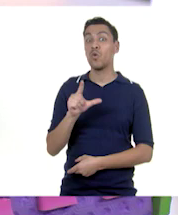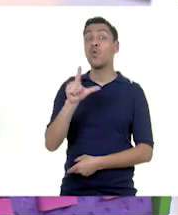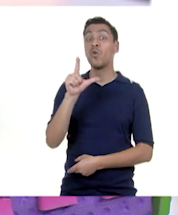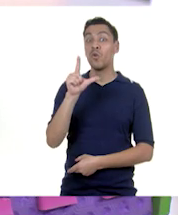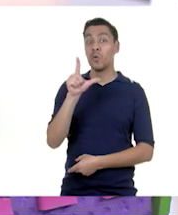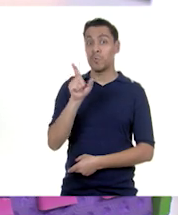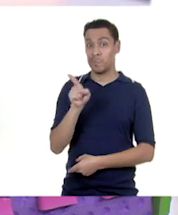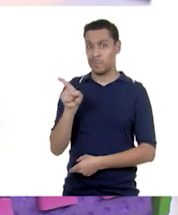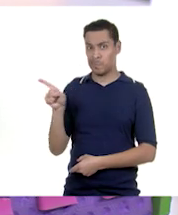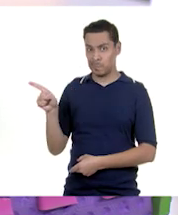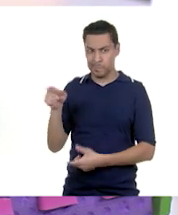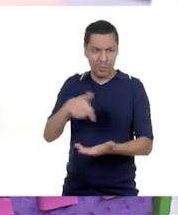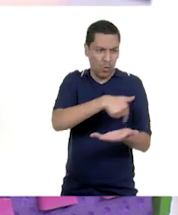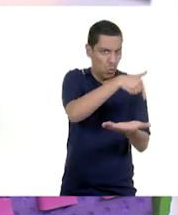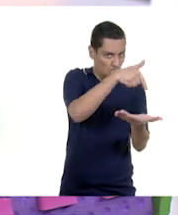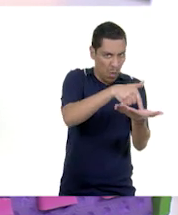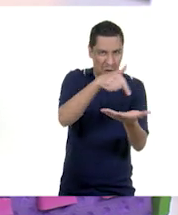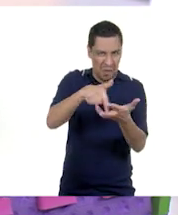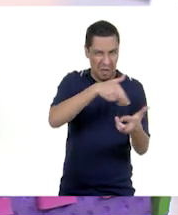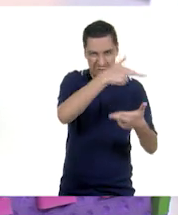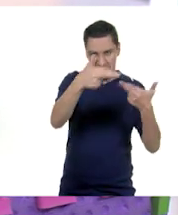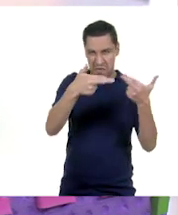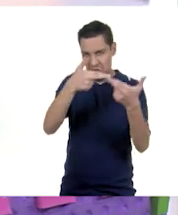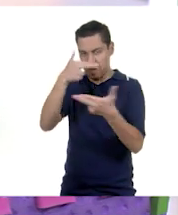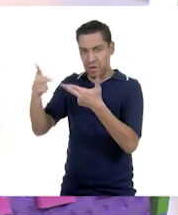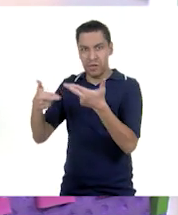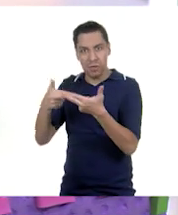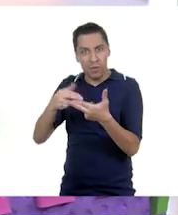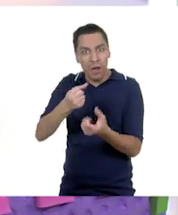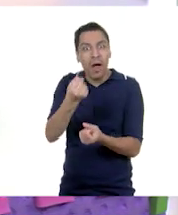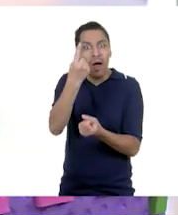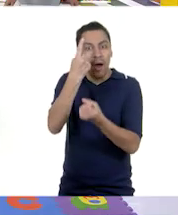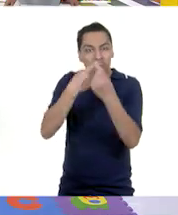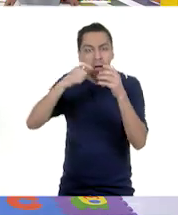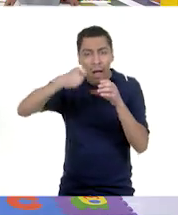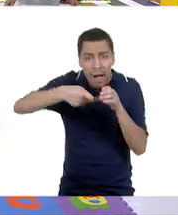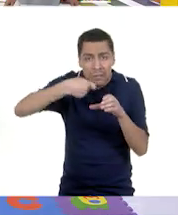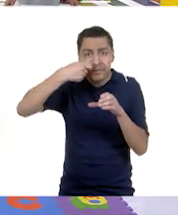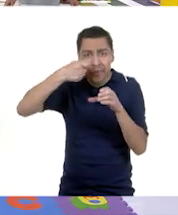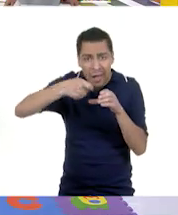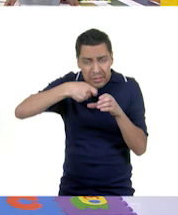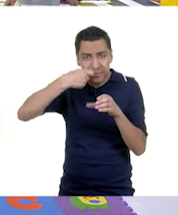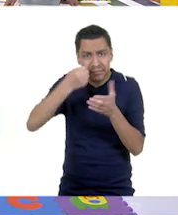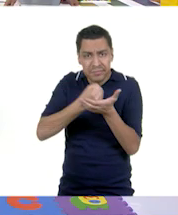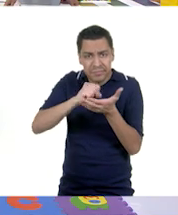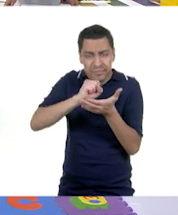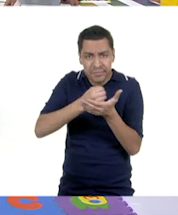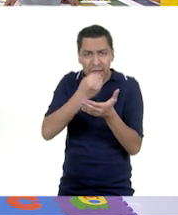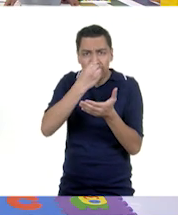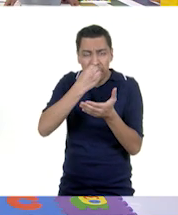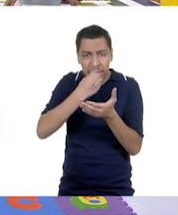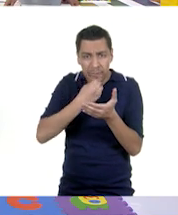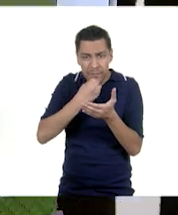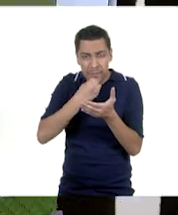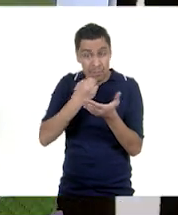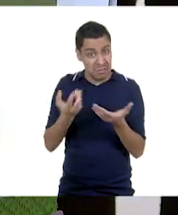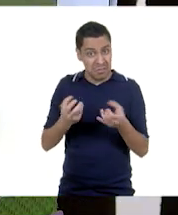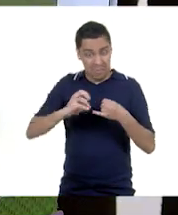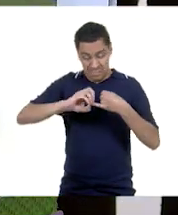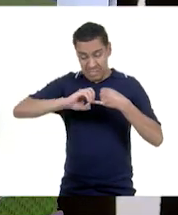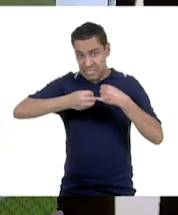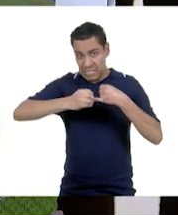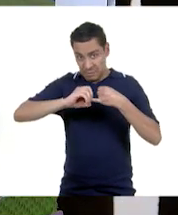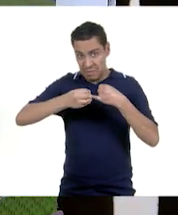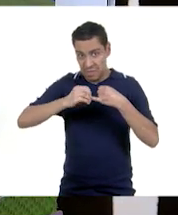que en algunas regiones las personas la consumen, la usan de alimento y de sus semillas se puede extraer también un aceite. Exactamente.